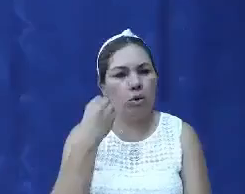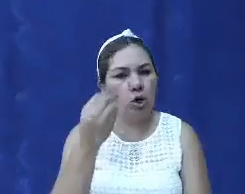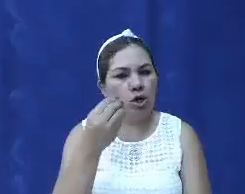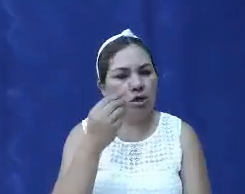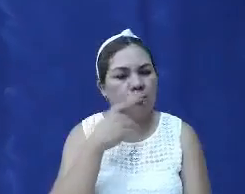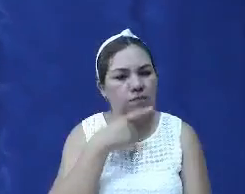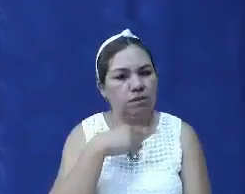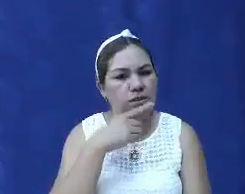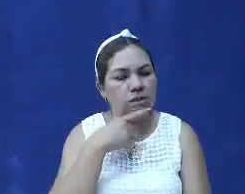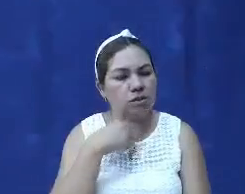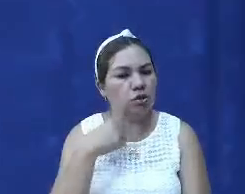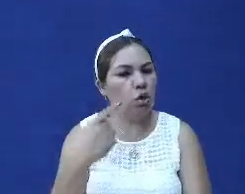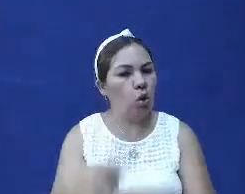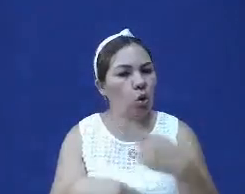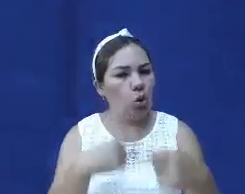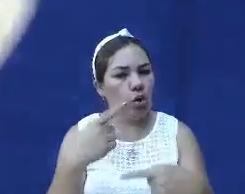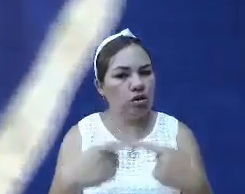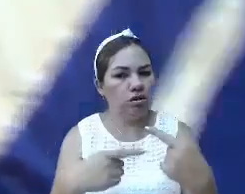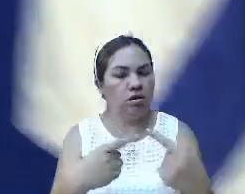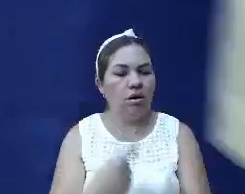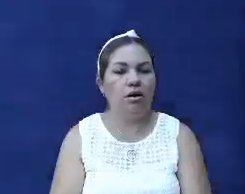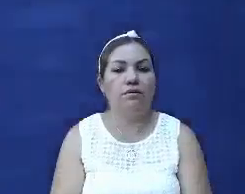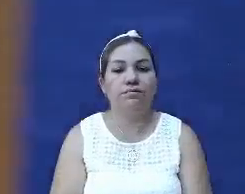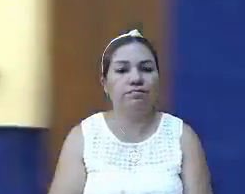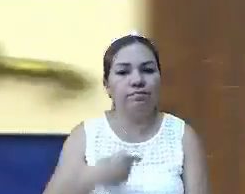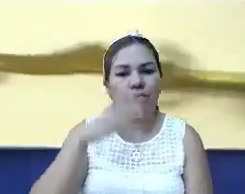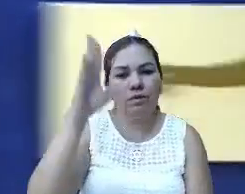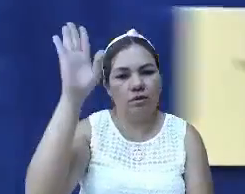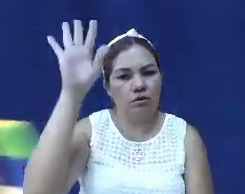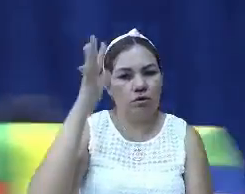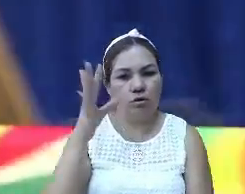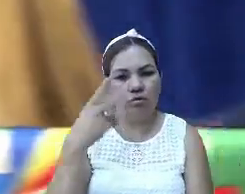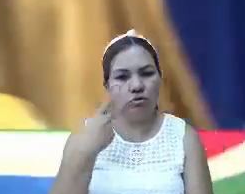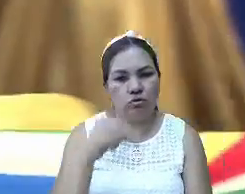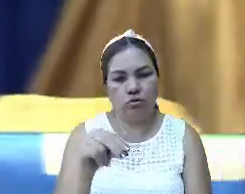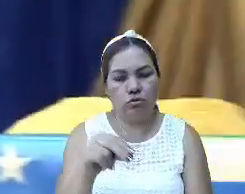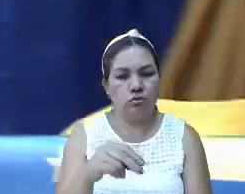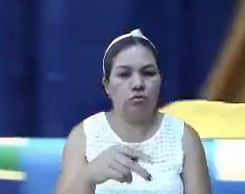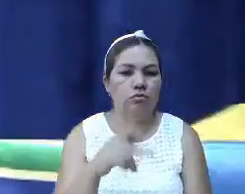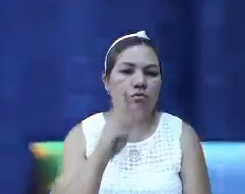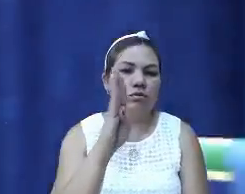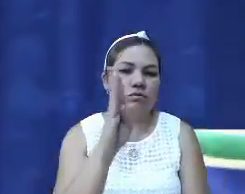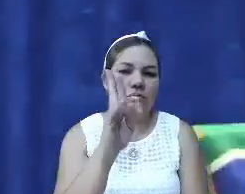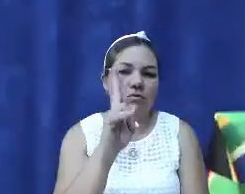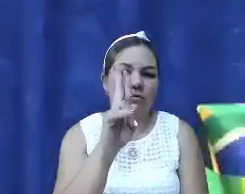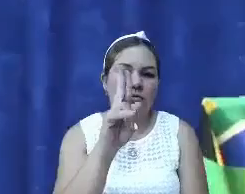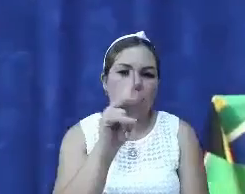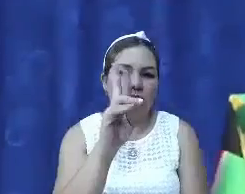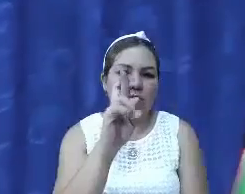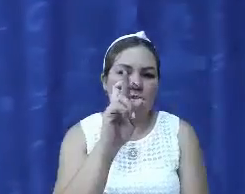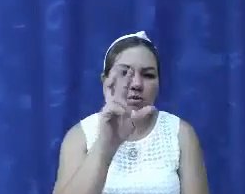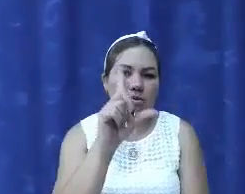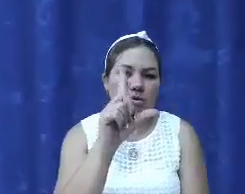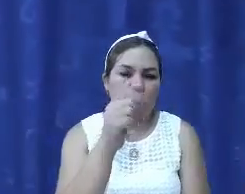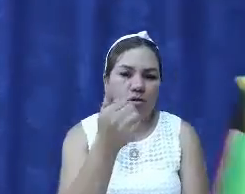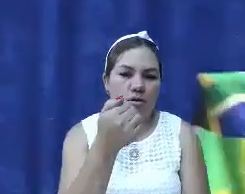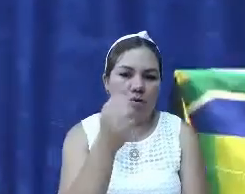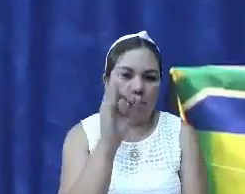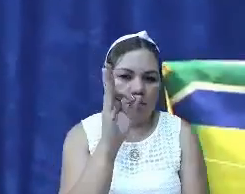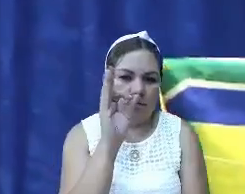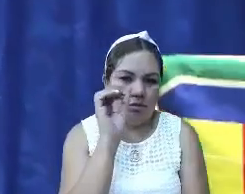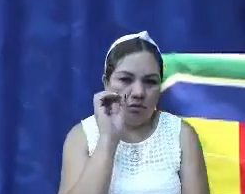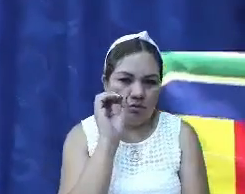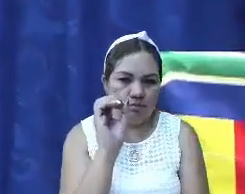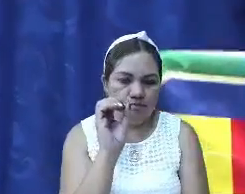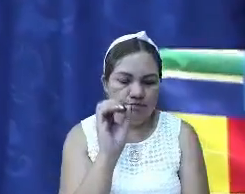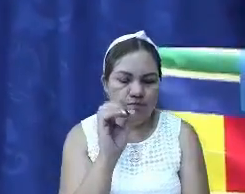Porque Dios, óigame, no puede ser burlado. Por más que el profeta sea no vidente, yo le